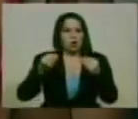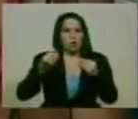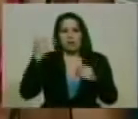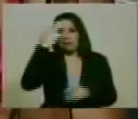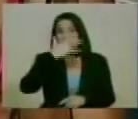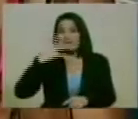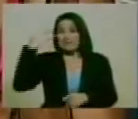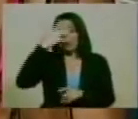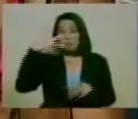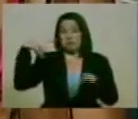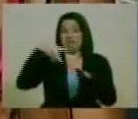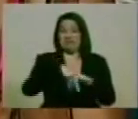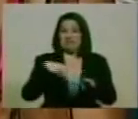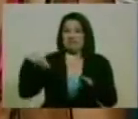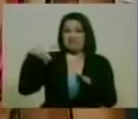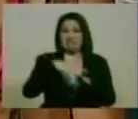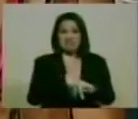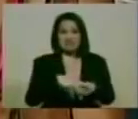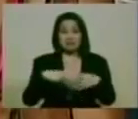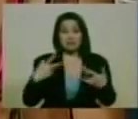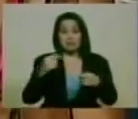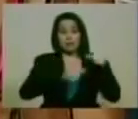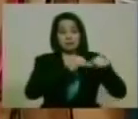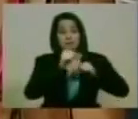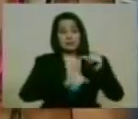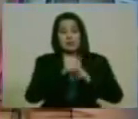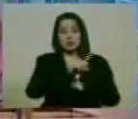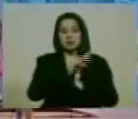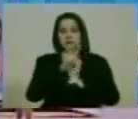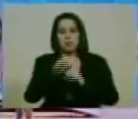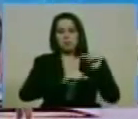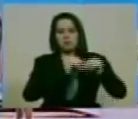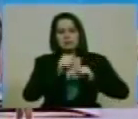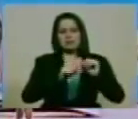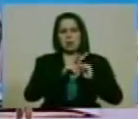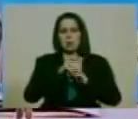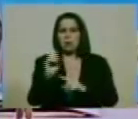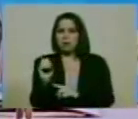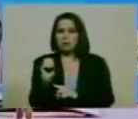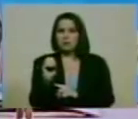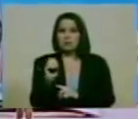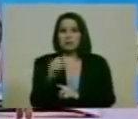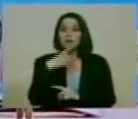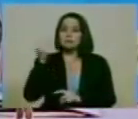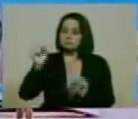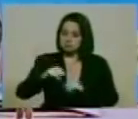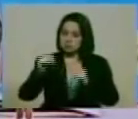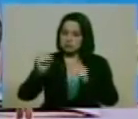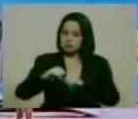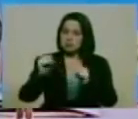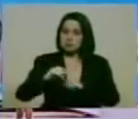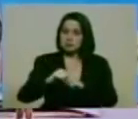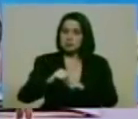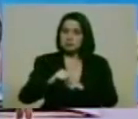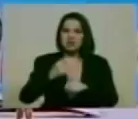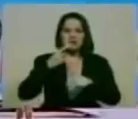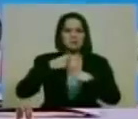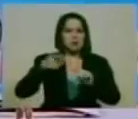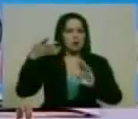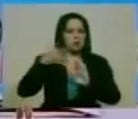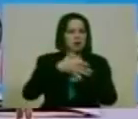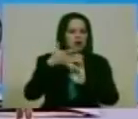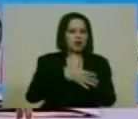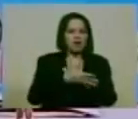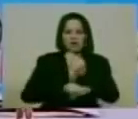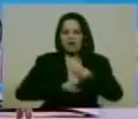racismo en el siglo XIX, en el siglo XX, ¿sí? Pero quien logró recoger todas las